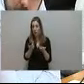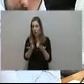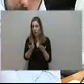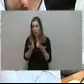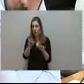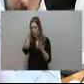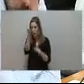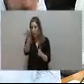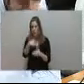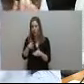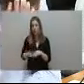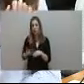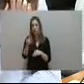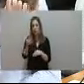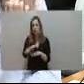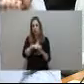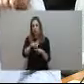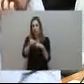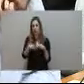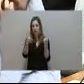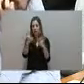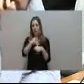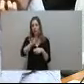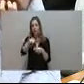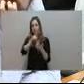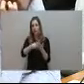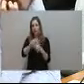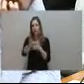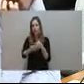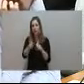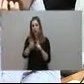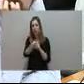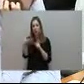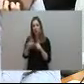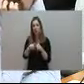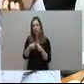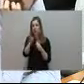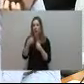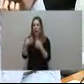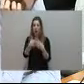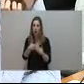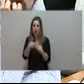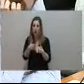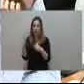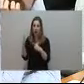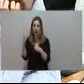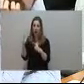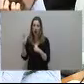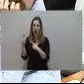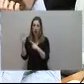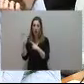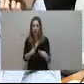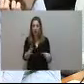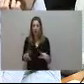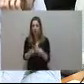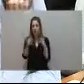y es imprescindible que nuestras administraciones públicas utilicen sus contratos como eficaces instrumentos de lucha contra la exclusión social, de generación de